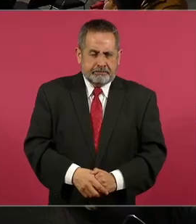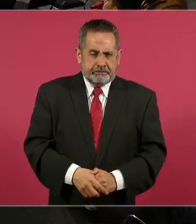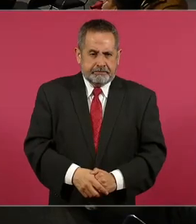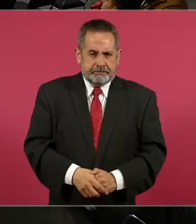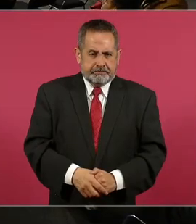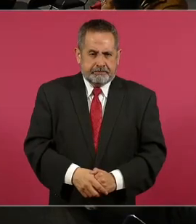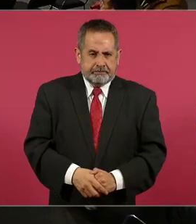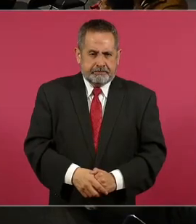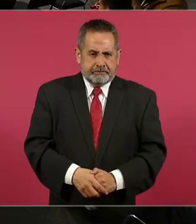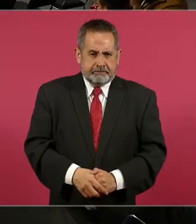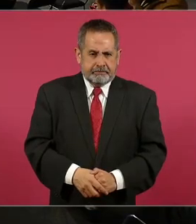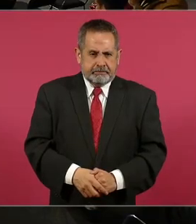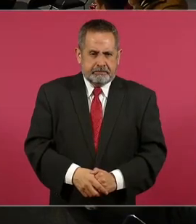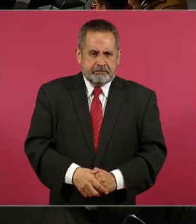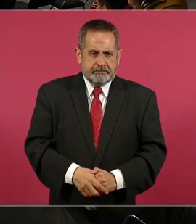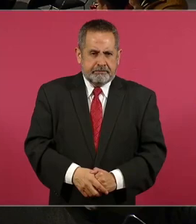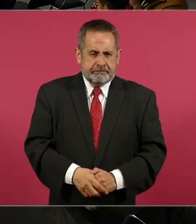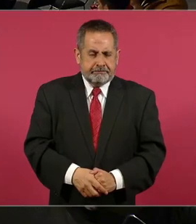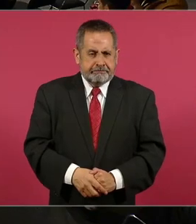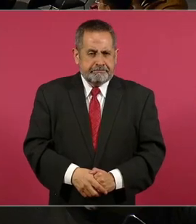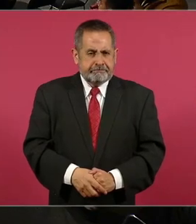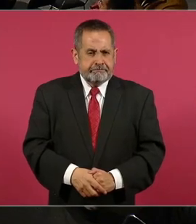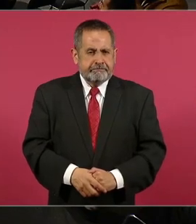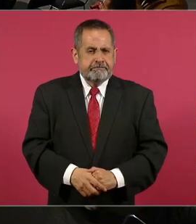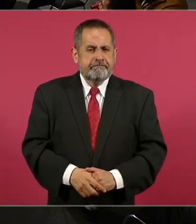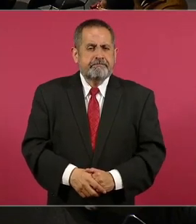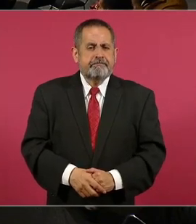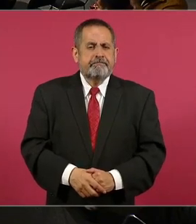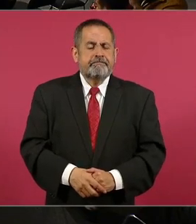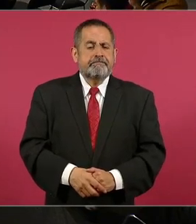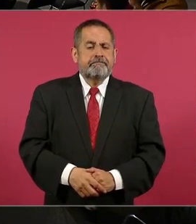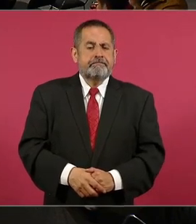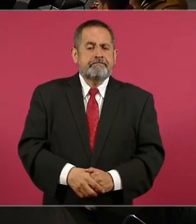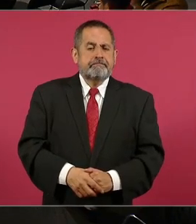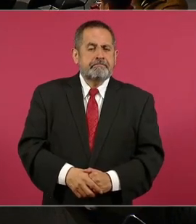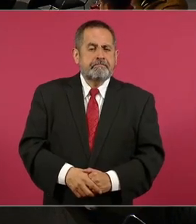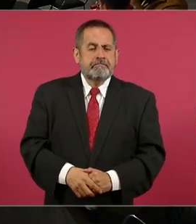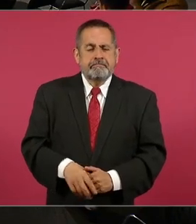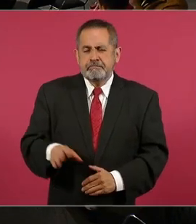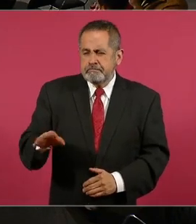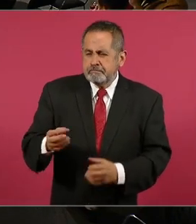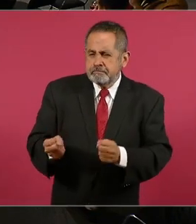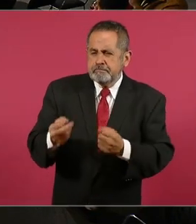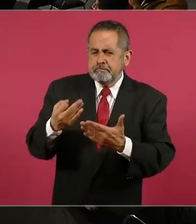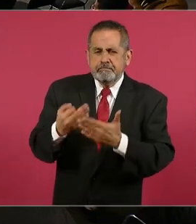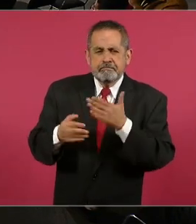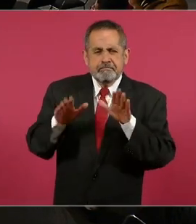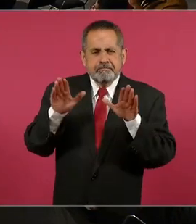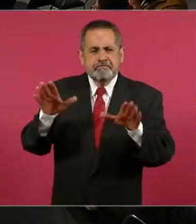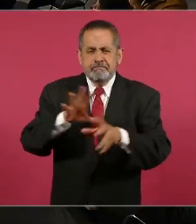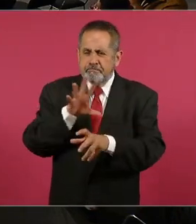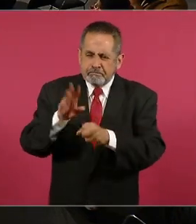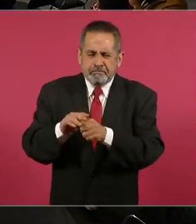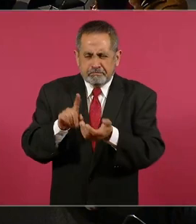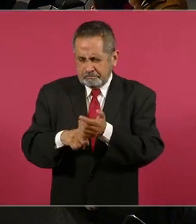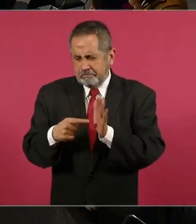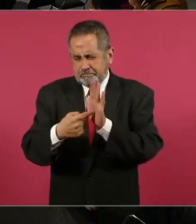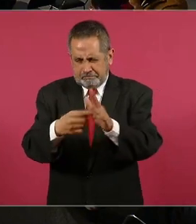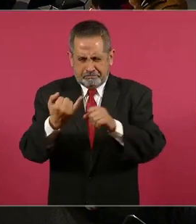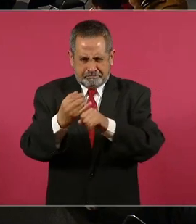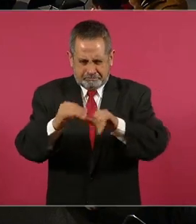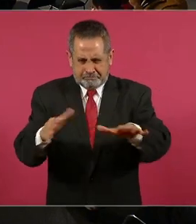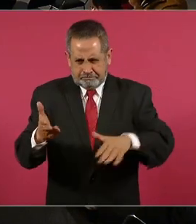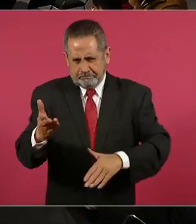que haya quedado, lo de cuántos aviones, cómo van a ir llegando, para dar toda la información.